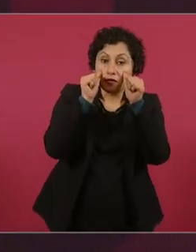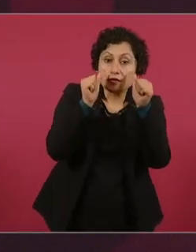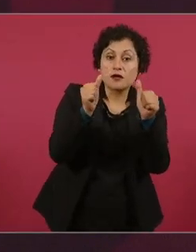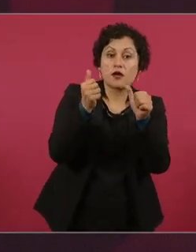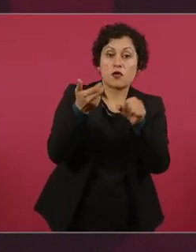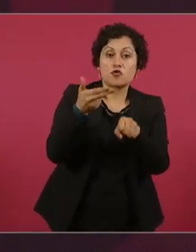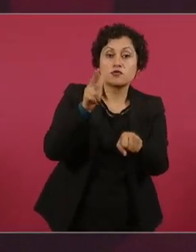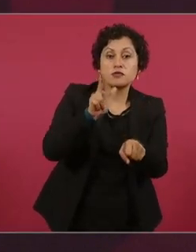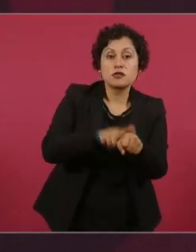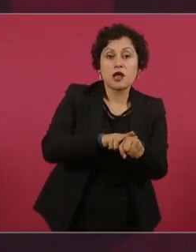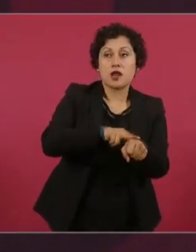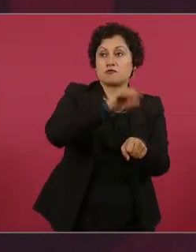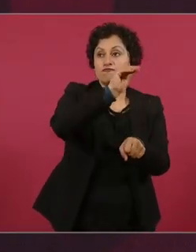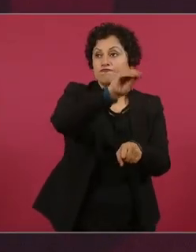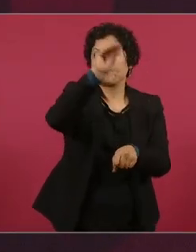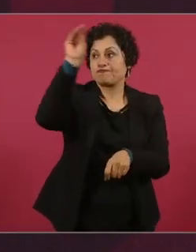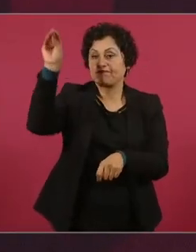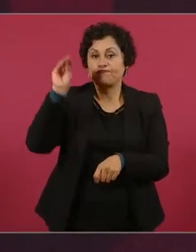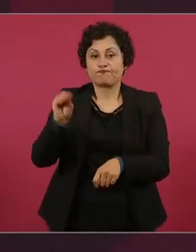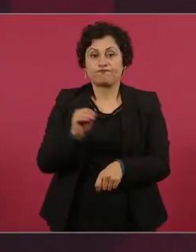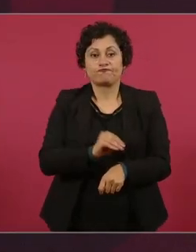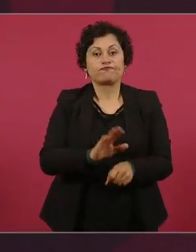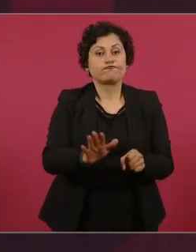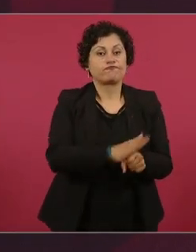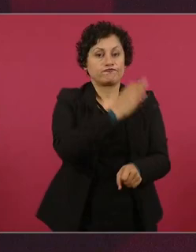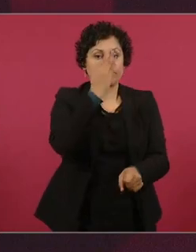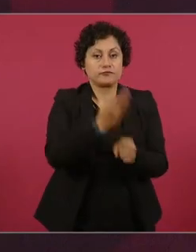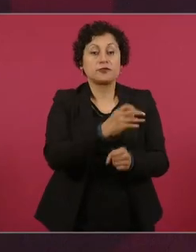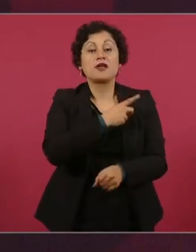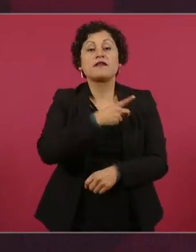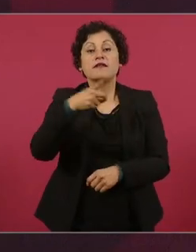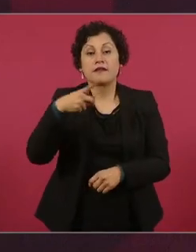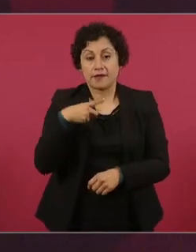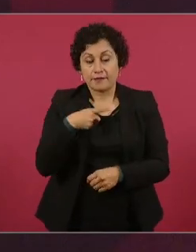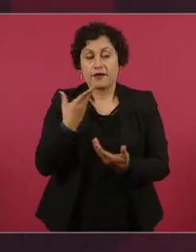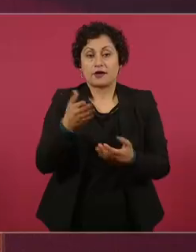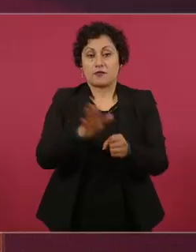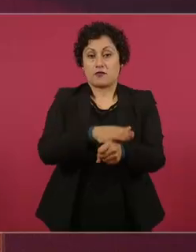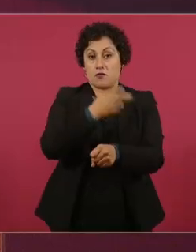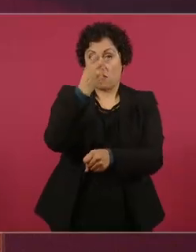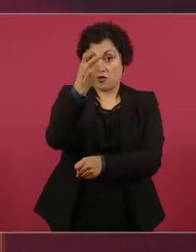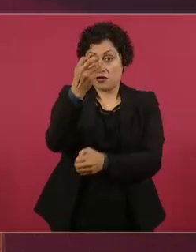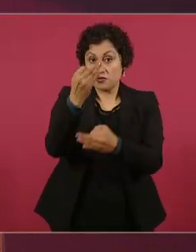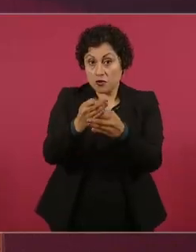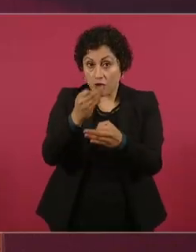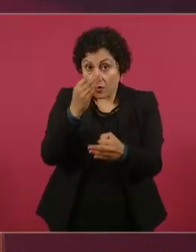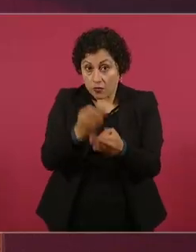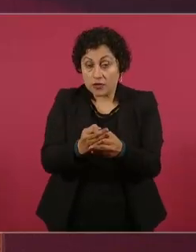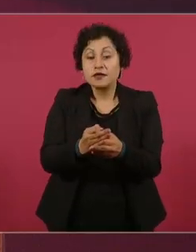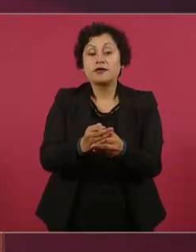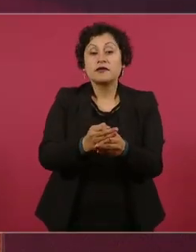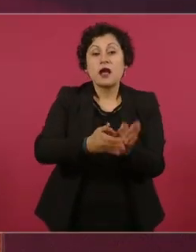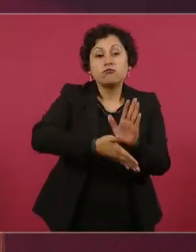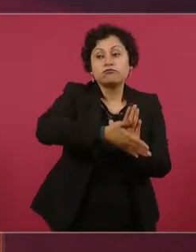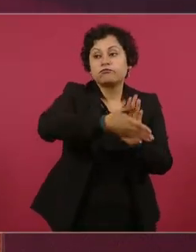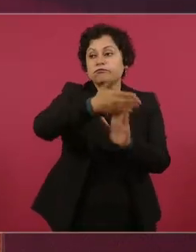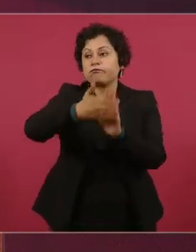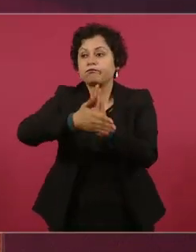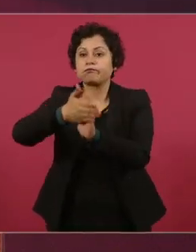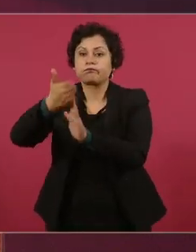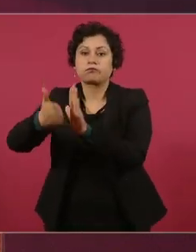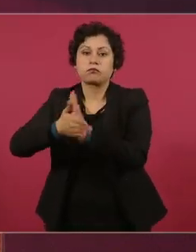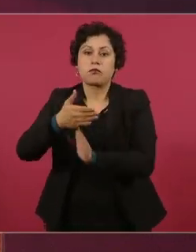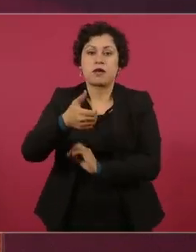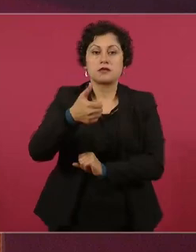Por eso actualmente se están construyendo seis nuevos hospitales en diferentes estados del